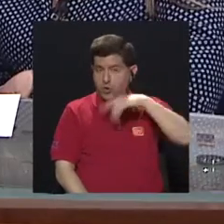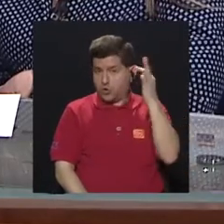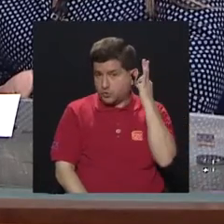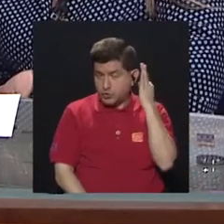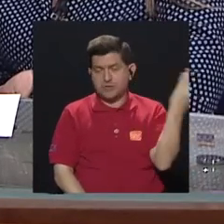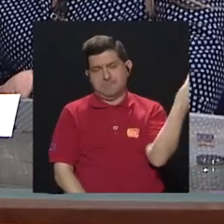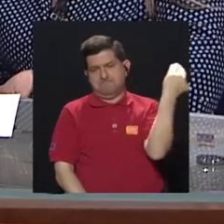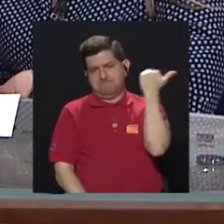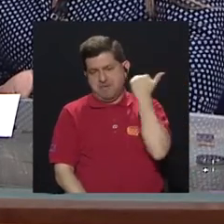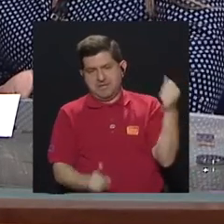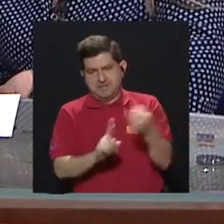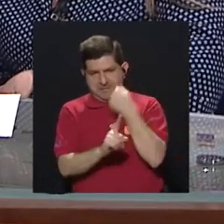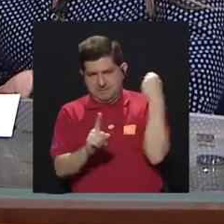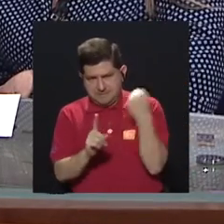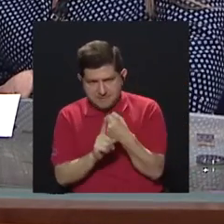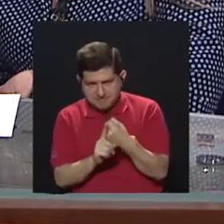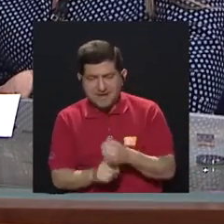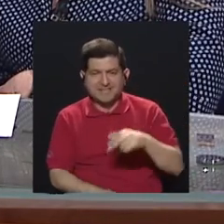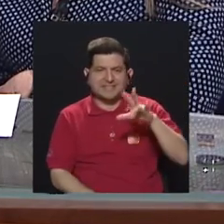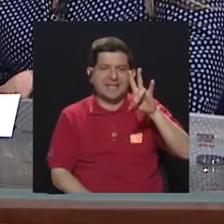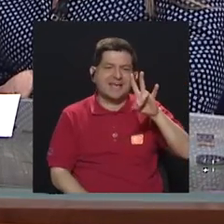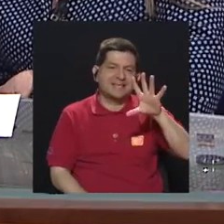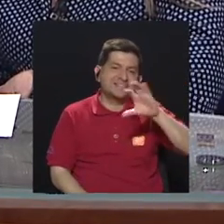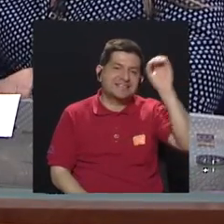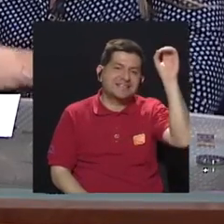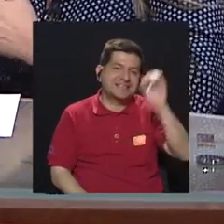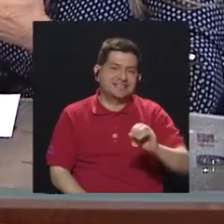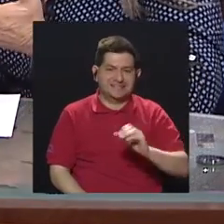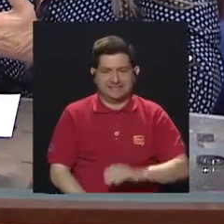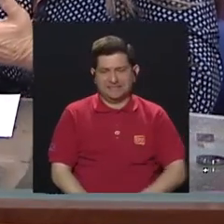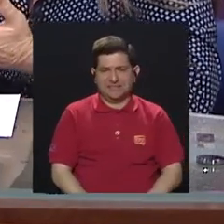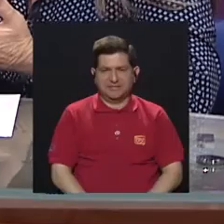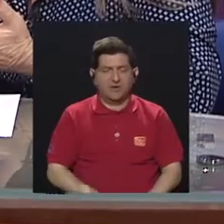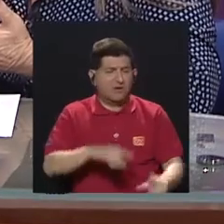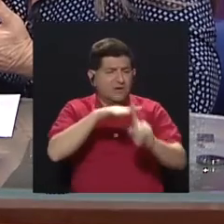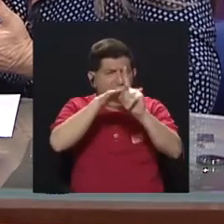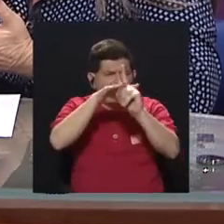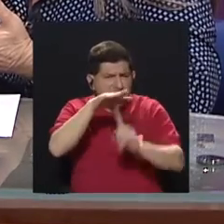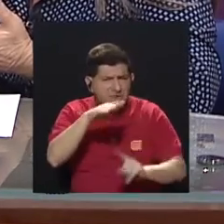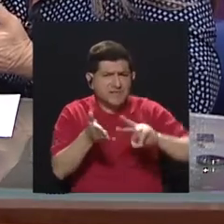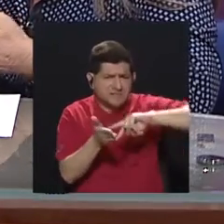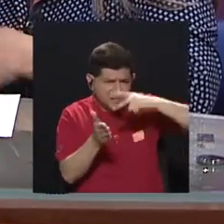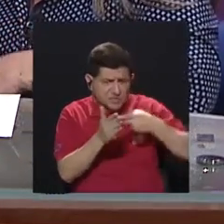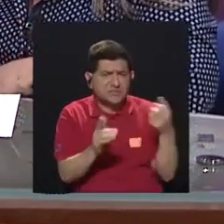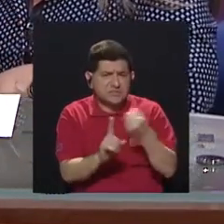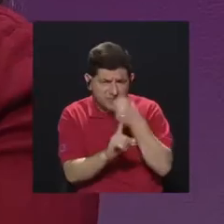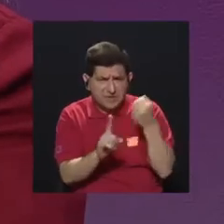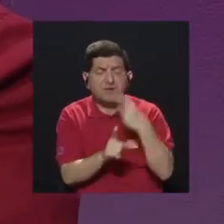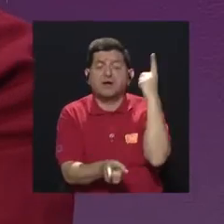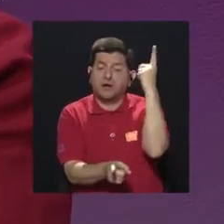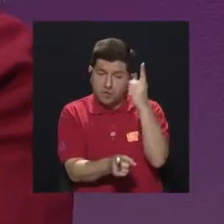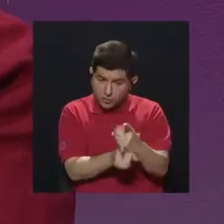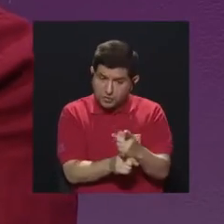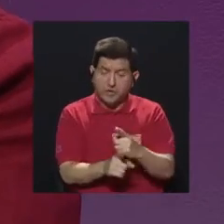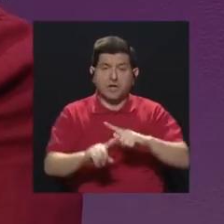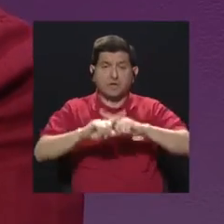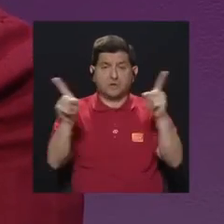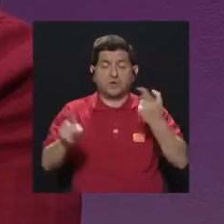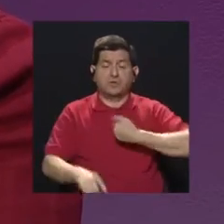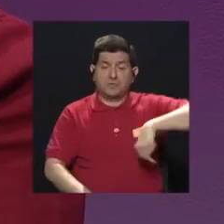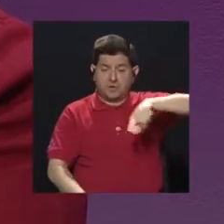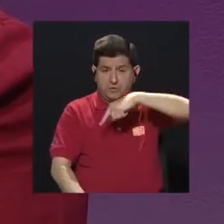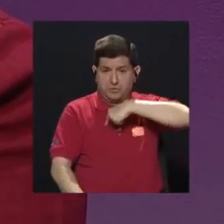y las mujeres en un 75% porque la invisibilización es violencia de algunos en sangre mente pero también somos